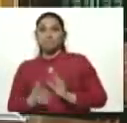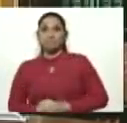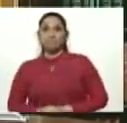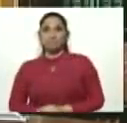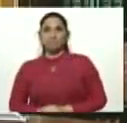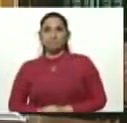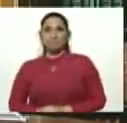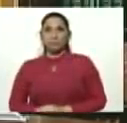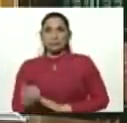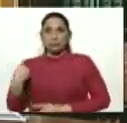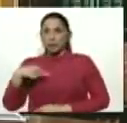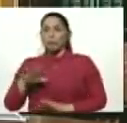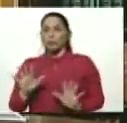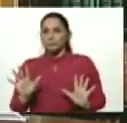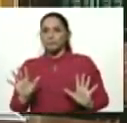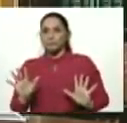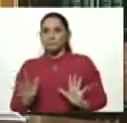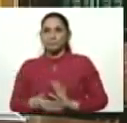Y tenemos